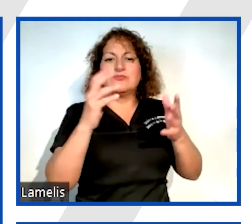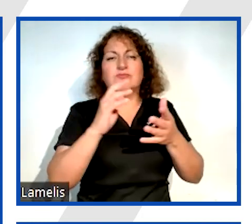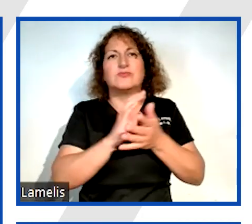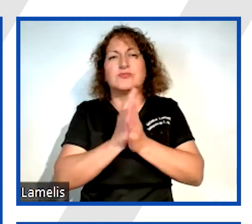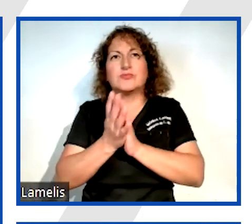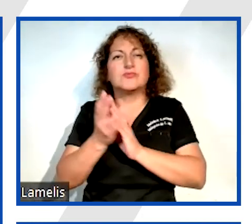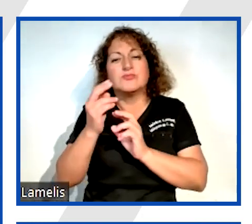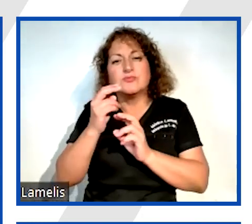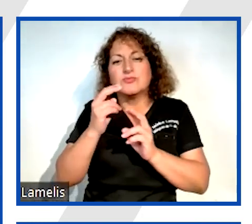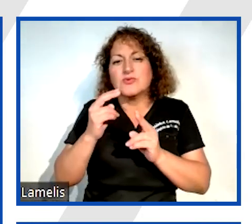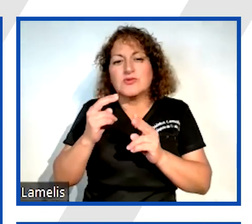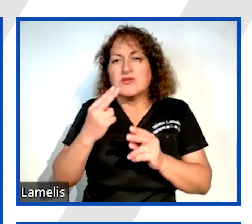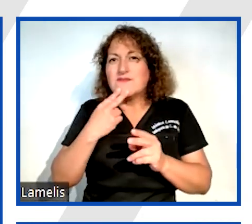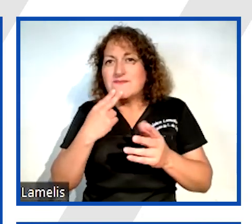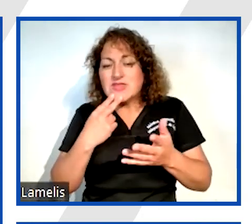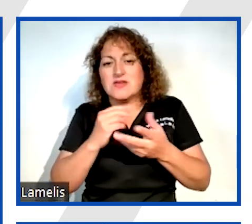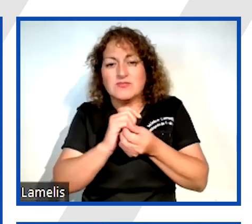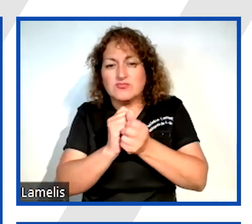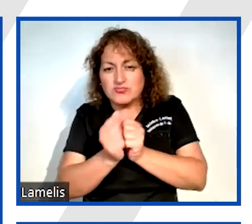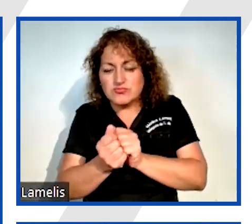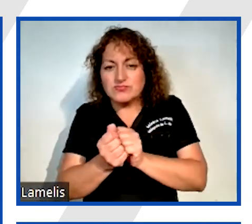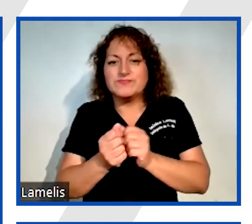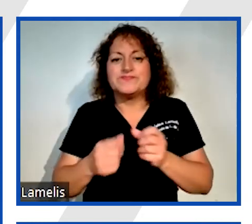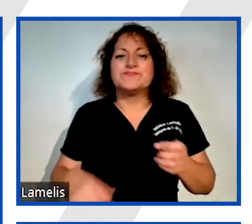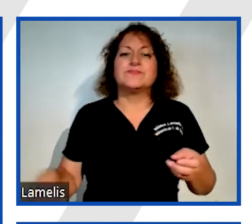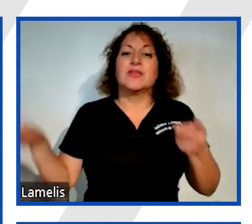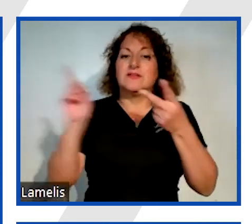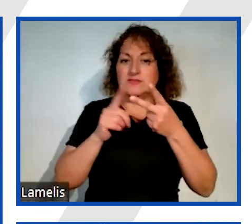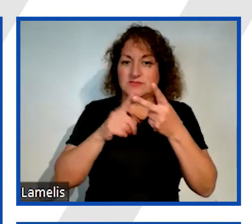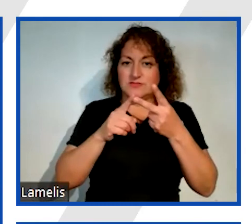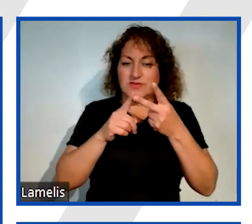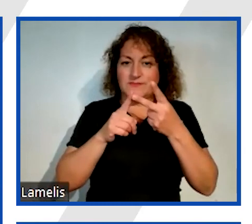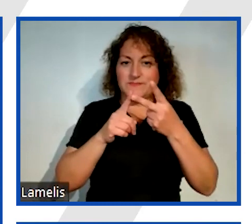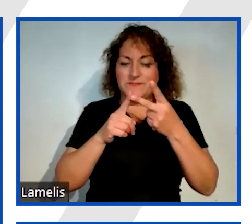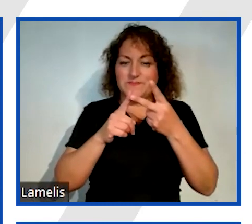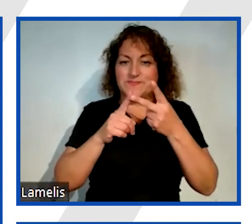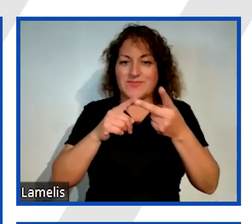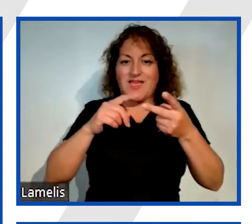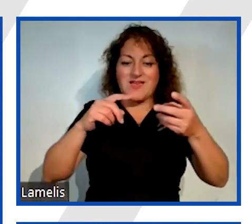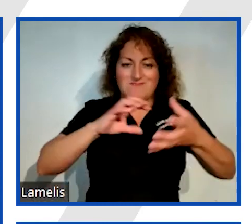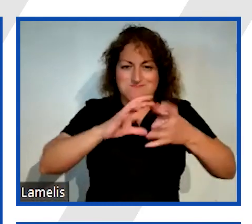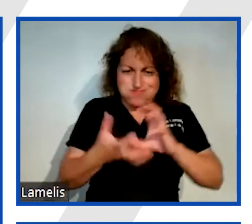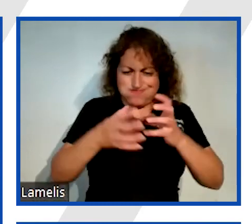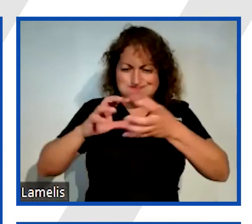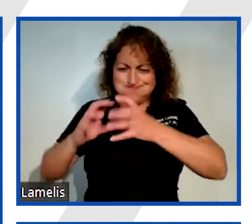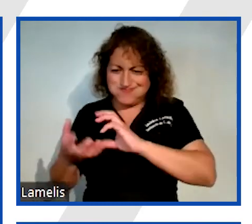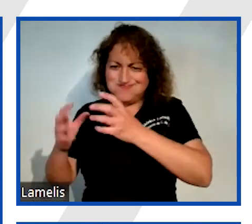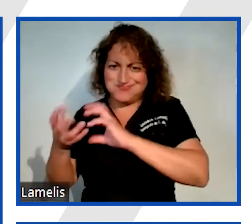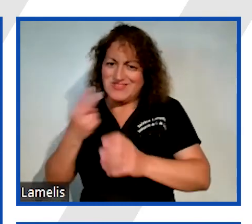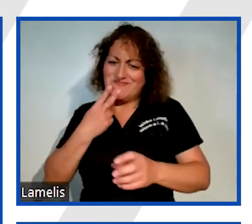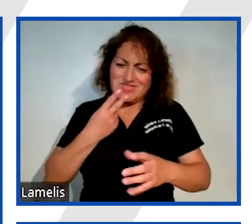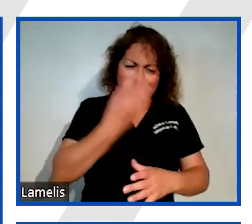en la segunda grandes son los cataclismos estuvo casi casi la mitad del tiempo que estuvo haciendo la vida destruyendo la